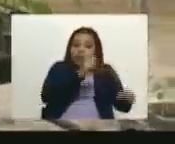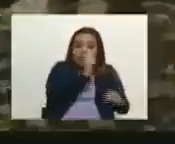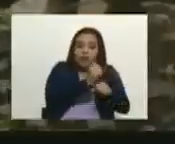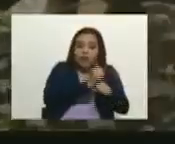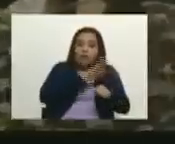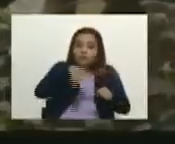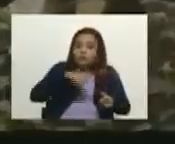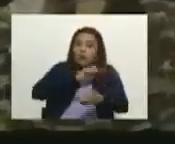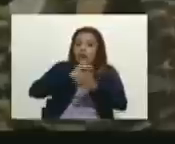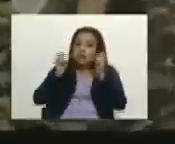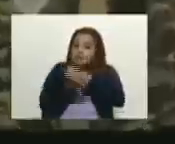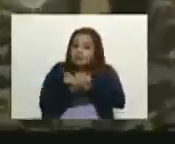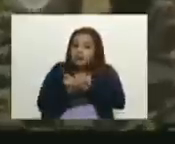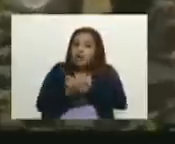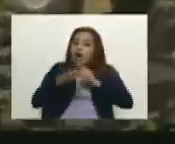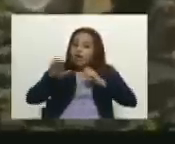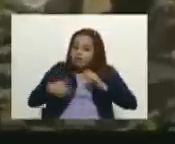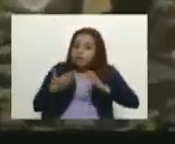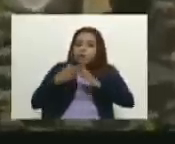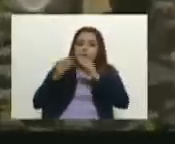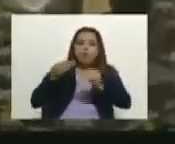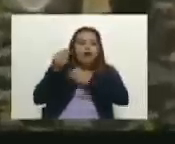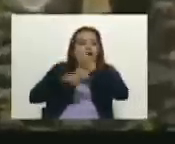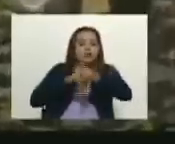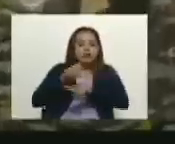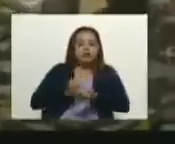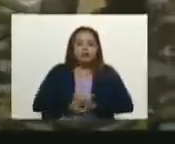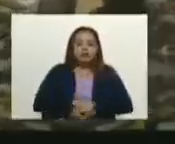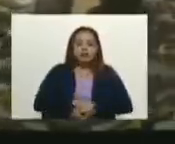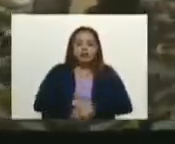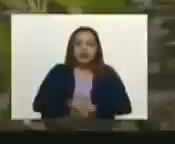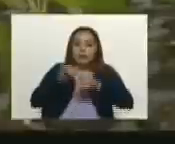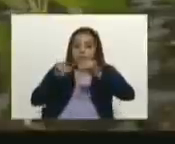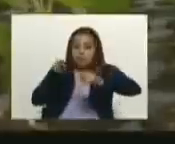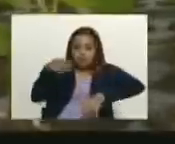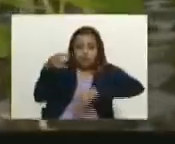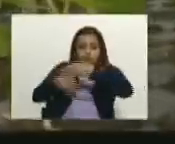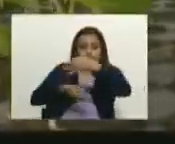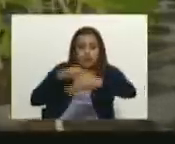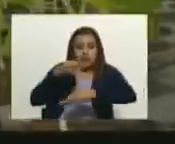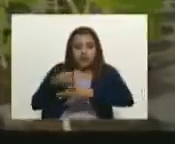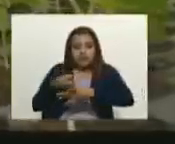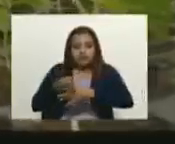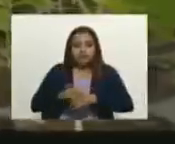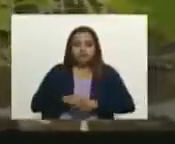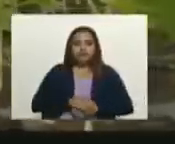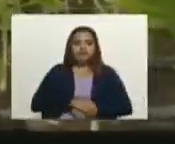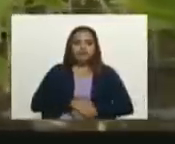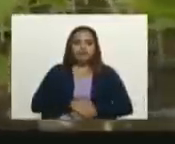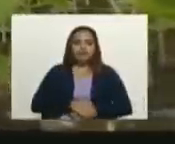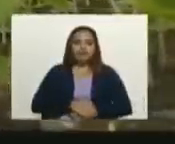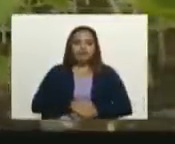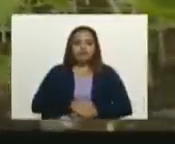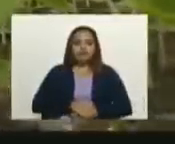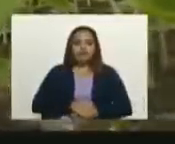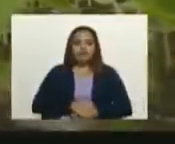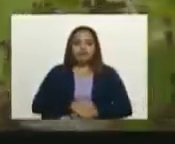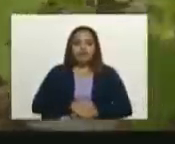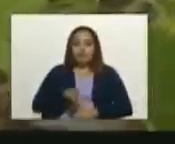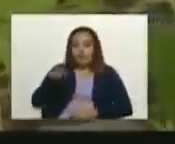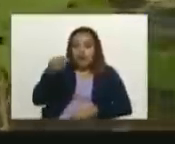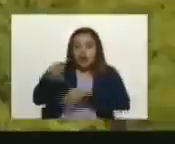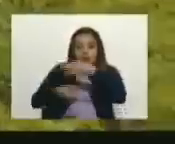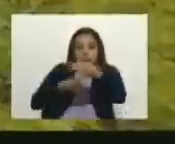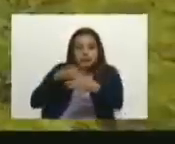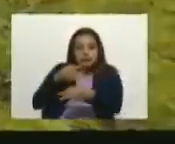terminar, todo se puede hacer. ¿Ah? Por eso, eso que tú has explicado, Gerardo, que lo has explicado de